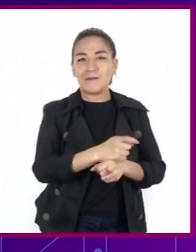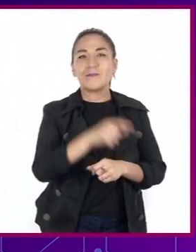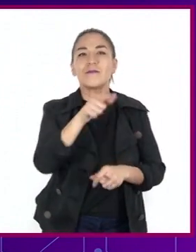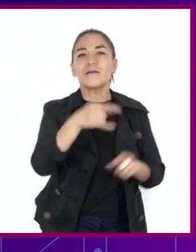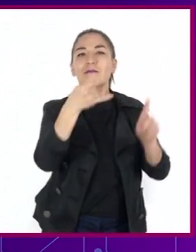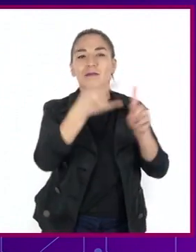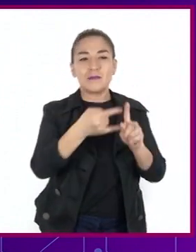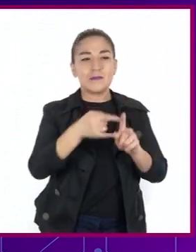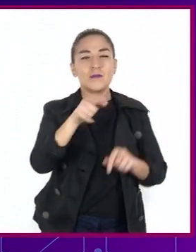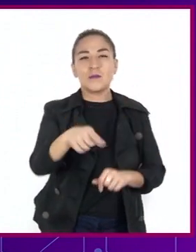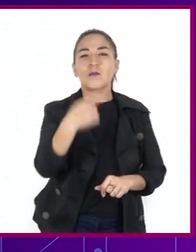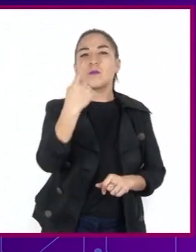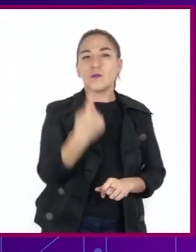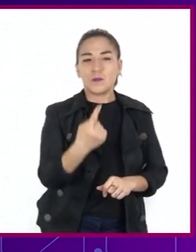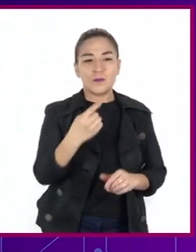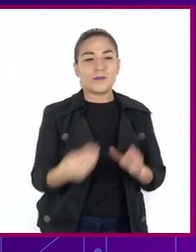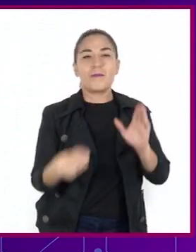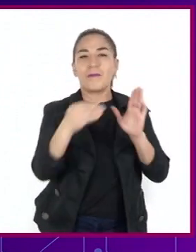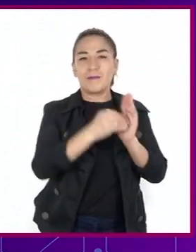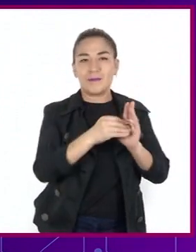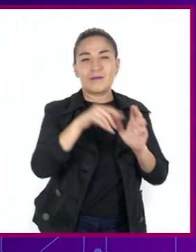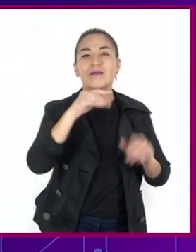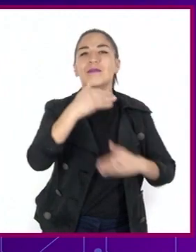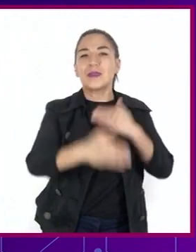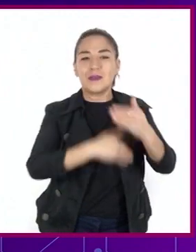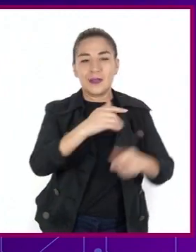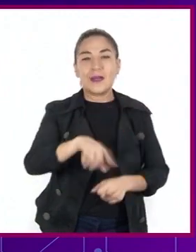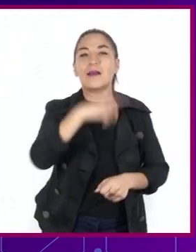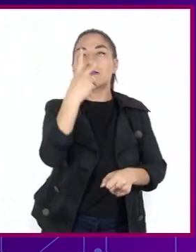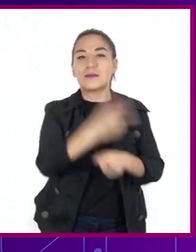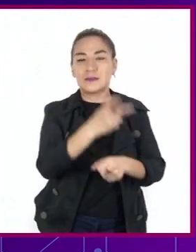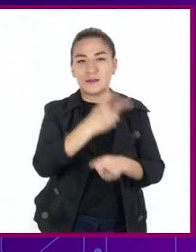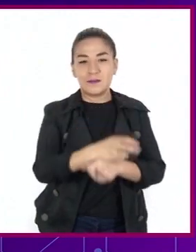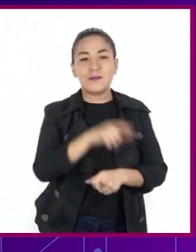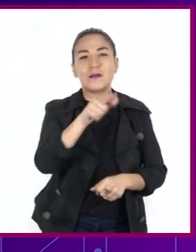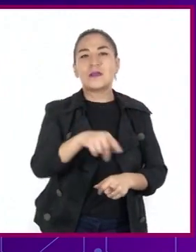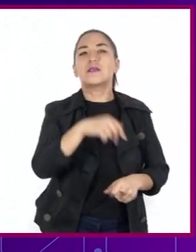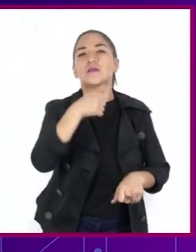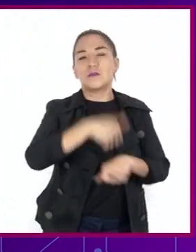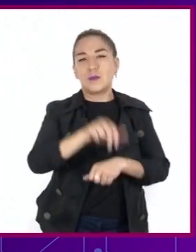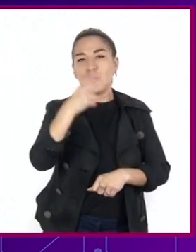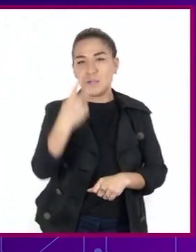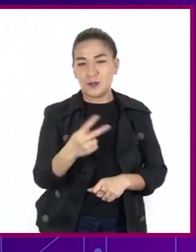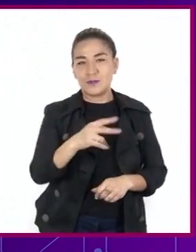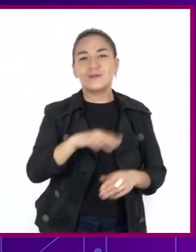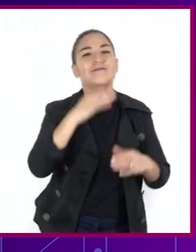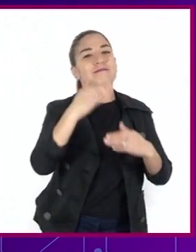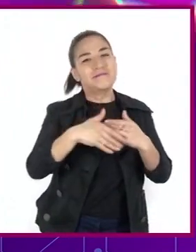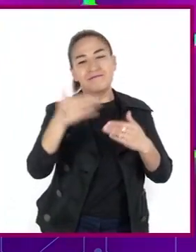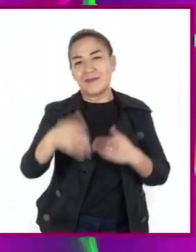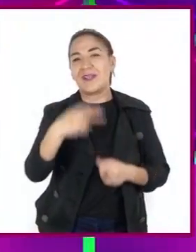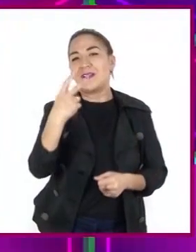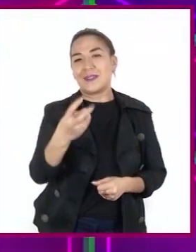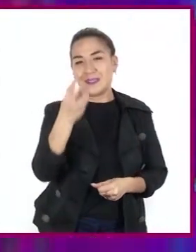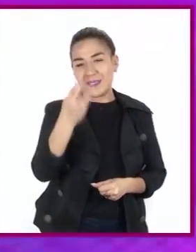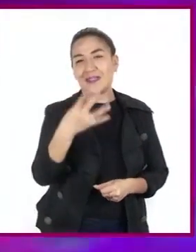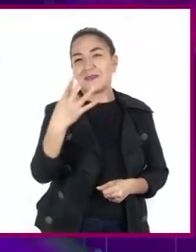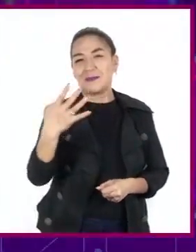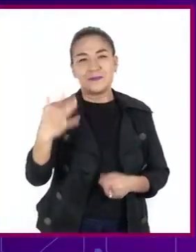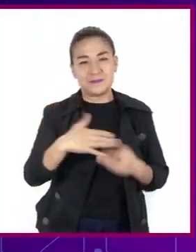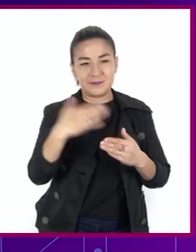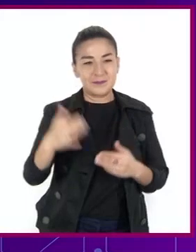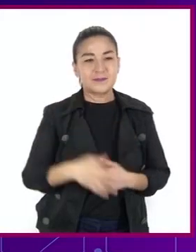el término 1 de la sucesión, a continuación el segundo será el término 2 y así sucesivamente. Una